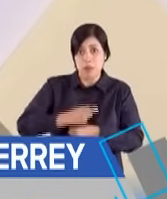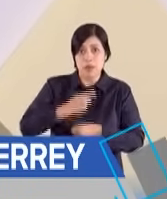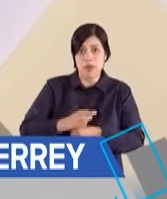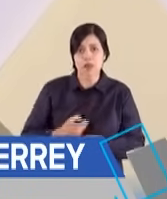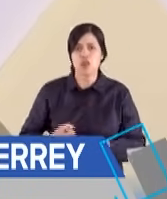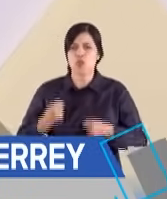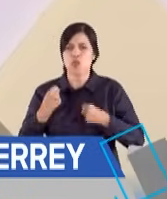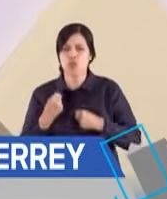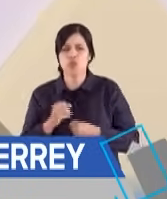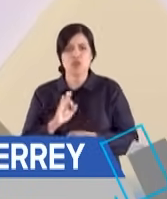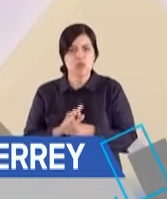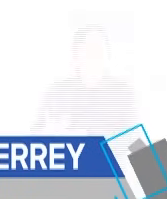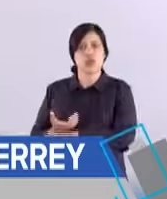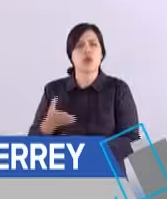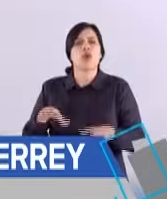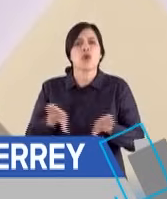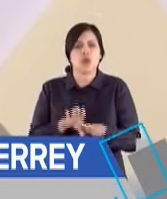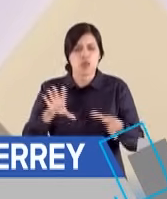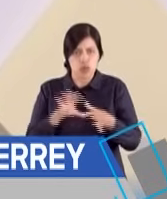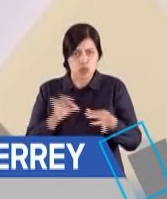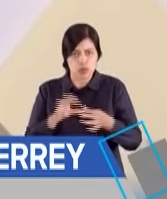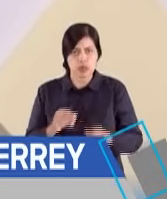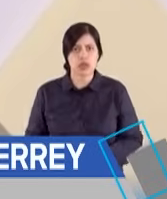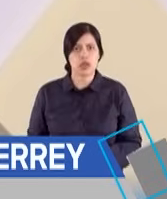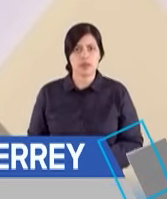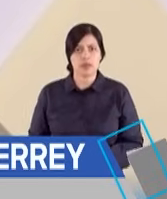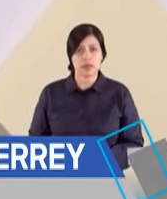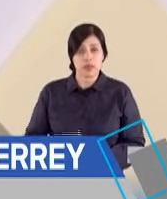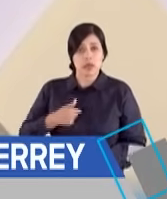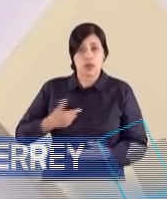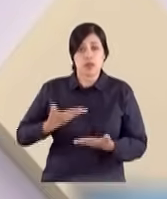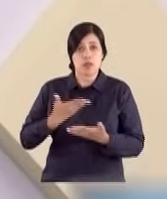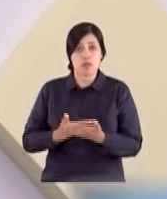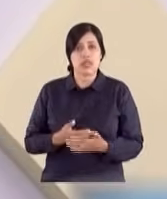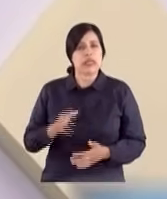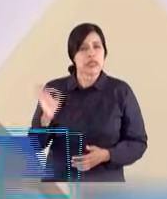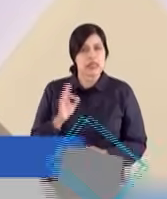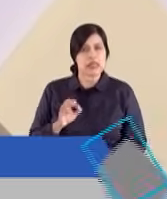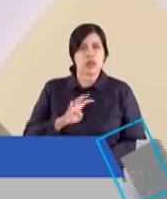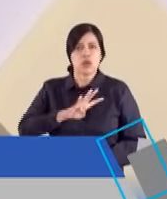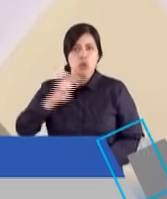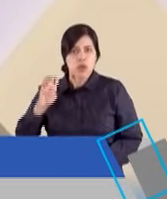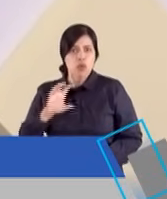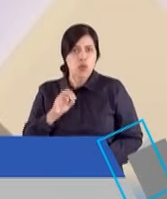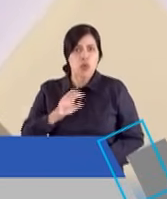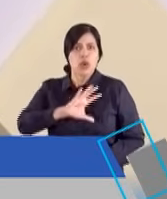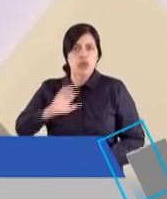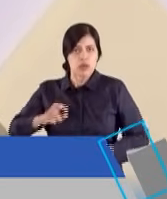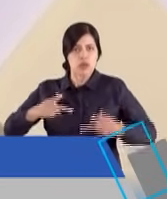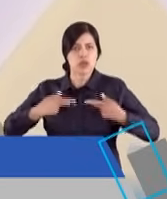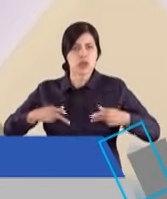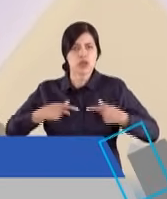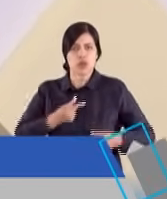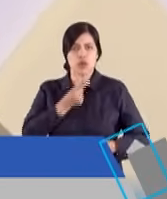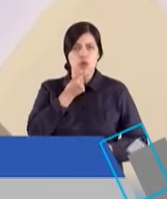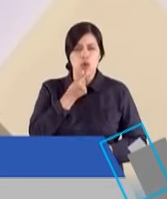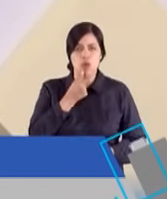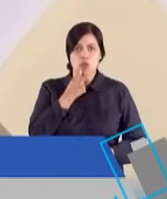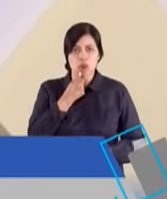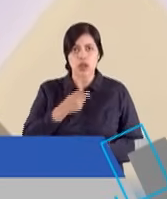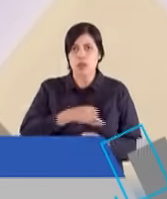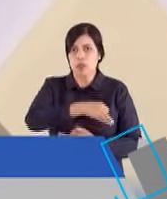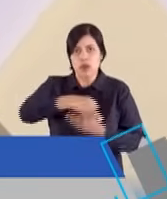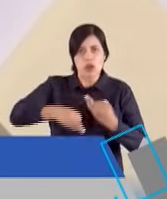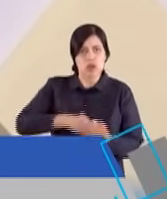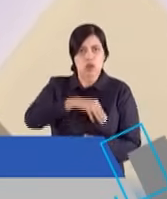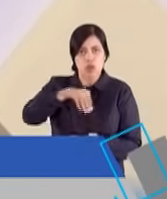vehicular que aqueja a la capital del estado. Mira, consideramos que al menos de perdido debe haber unos 400 o 500 tránsitos para poder cubrir toda la ciudad de